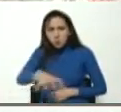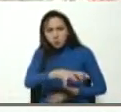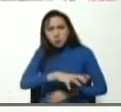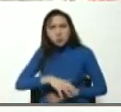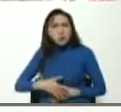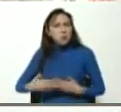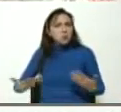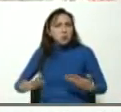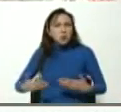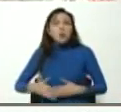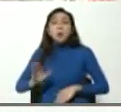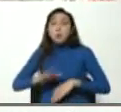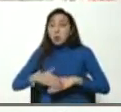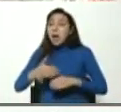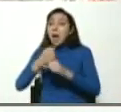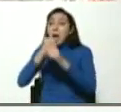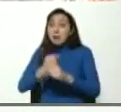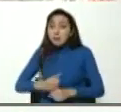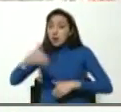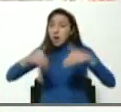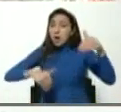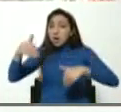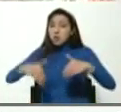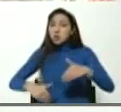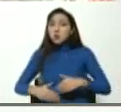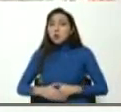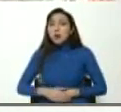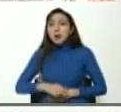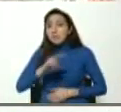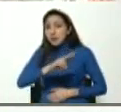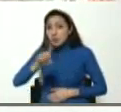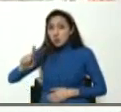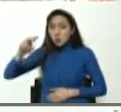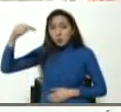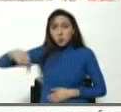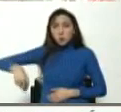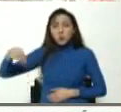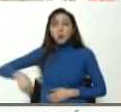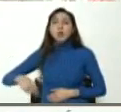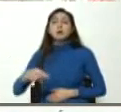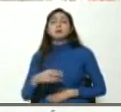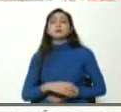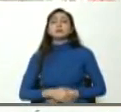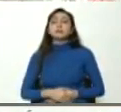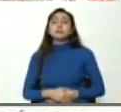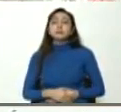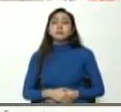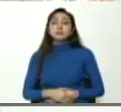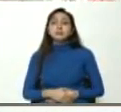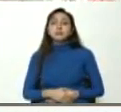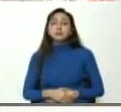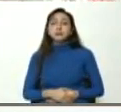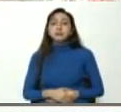dado que vienen las elecciones ahora 121 de noviembre